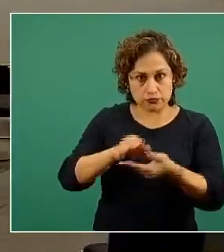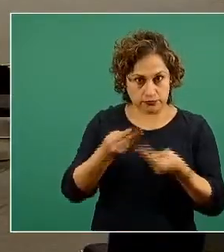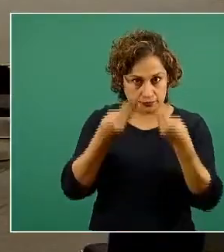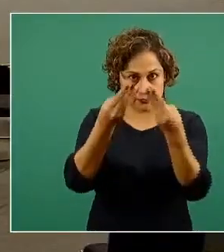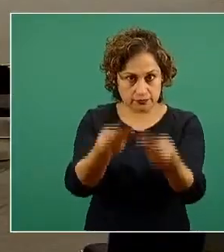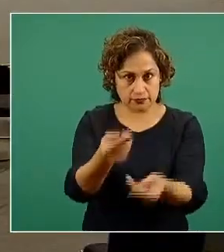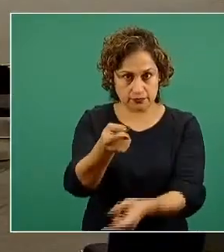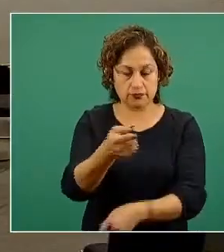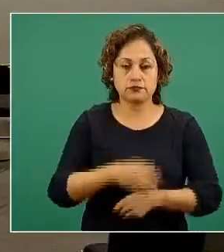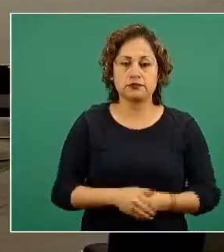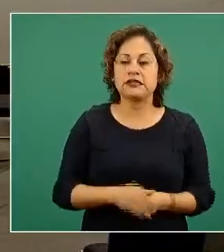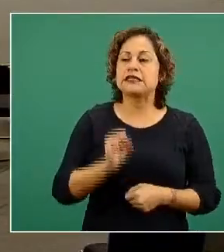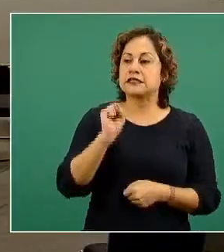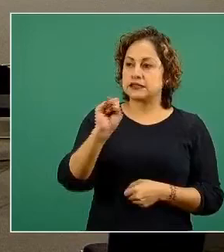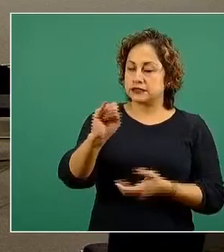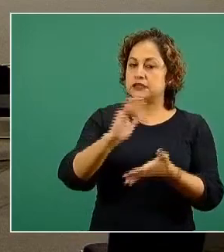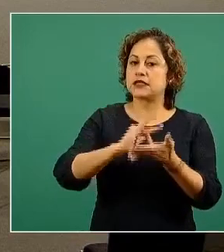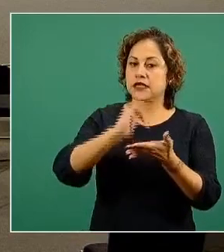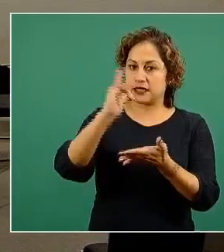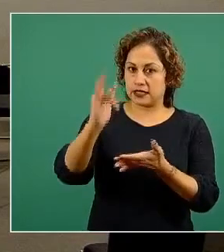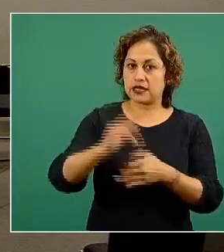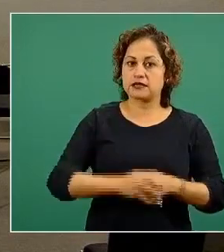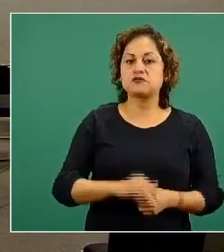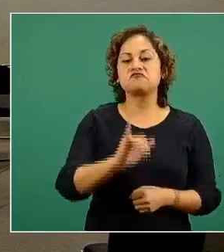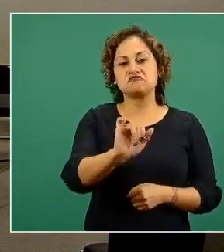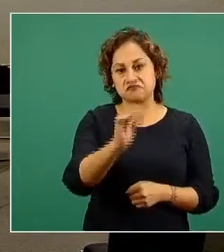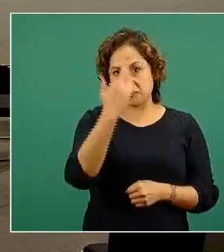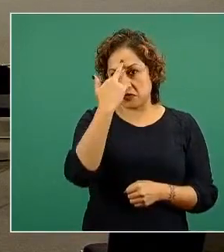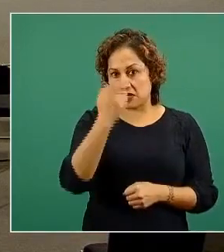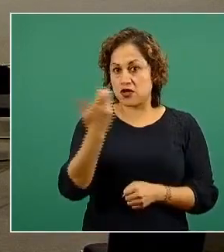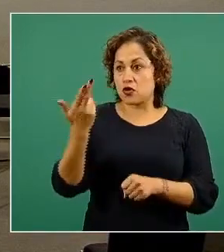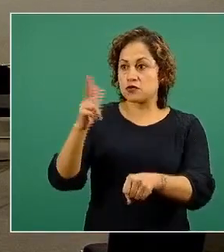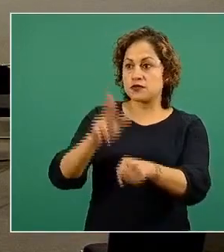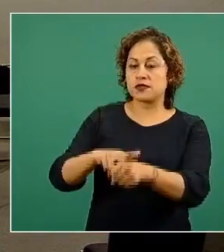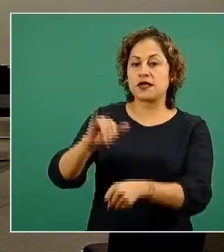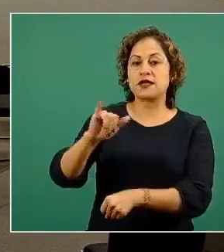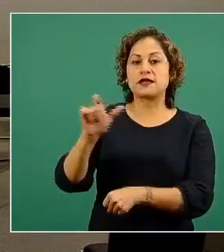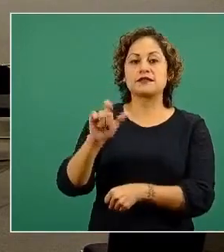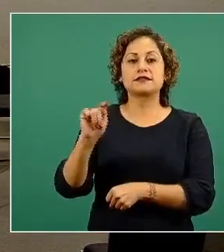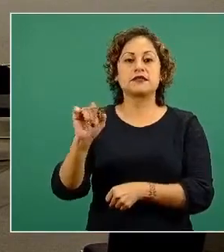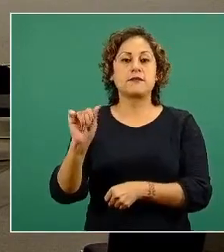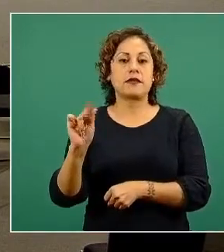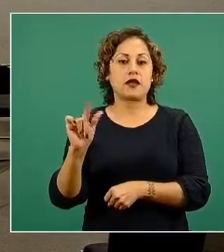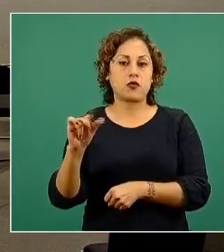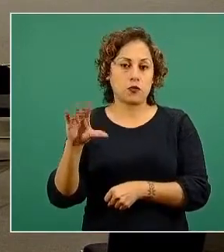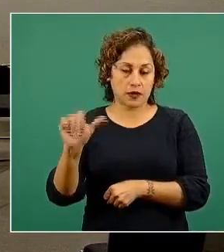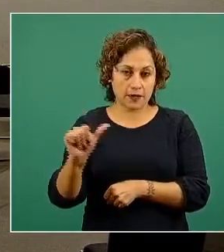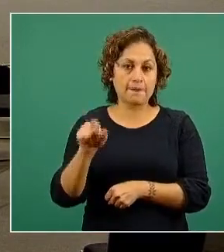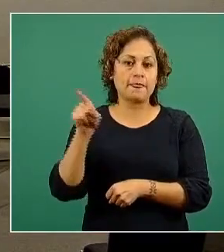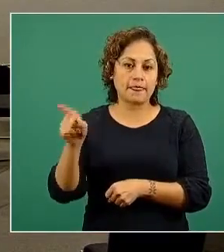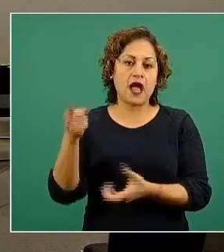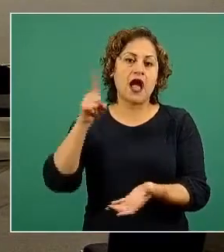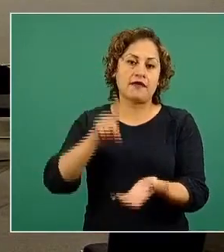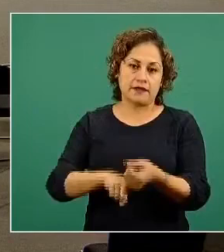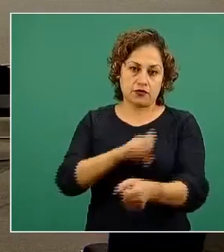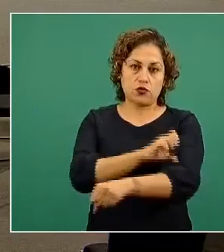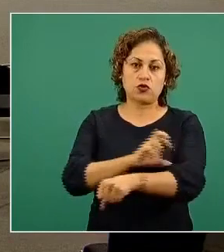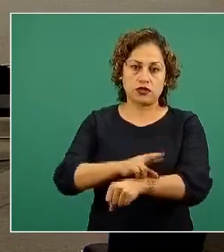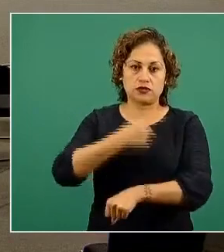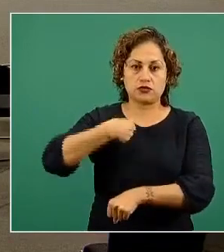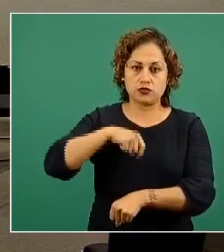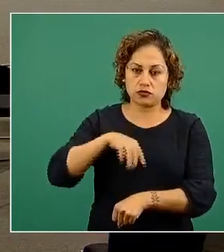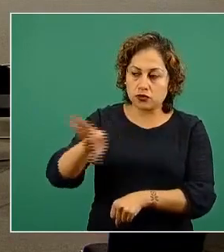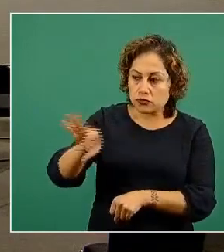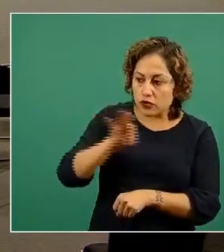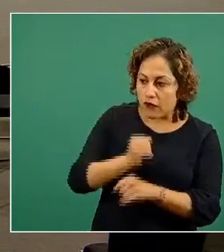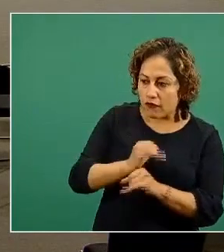Gracias. Sí, gracias. Y sí, el hospital de Iztapaluca es del grupo de la coordinación, también lo vamos a evaluar también por